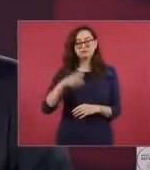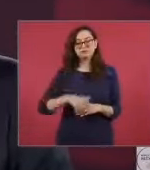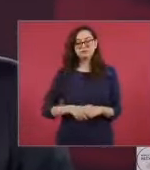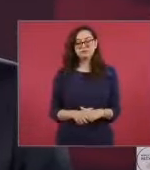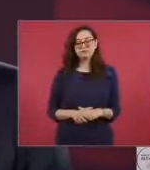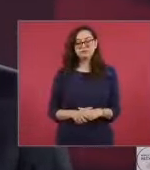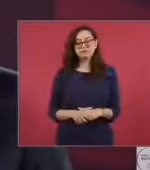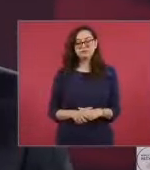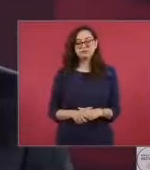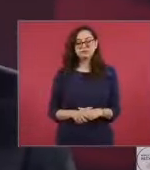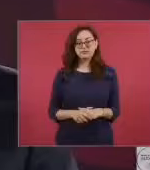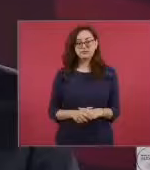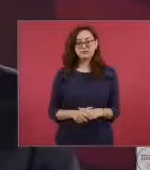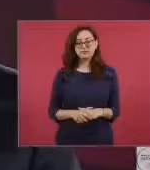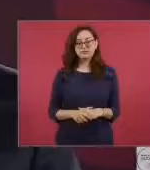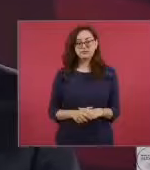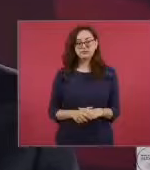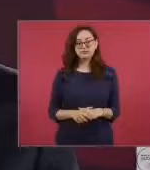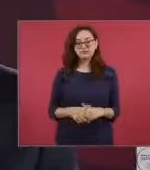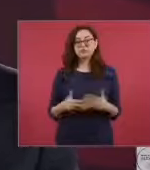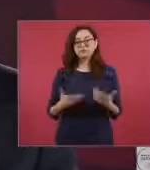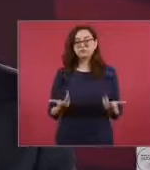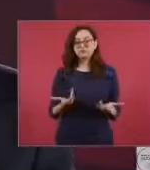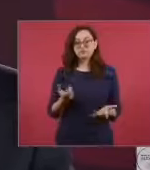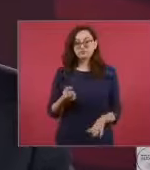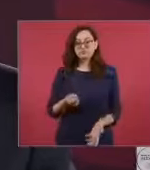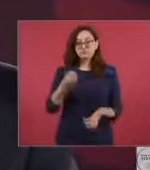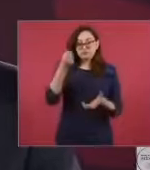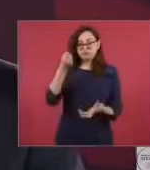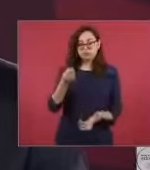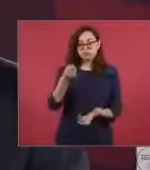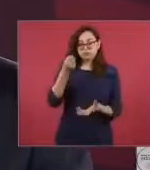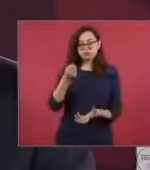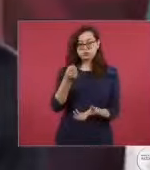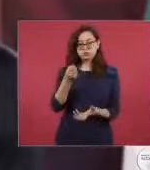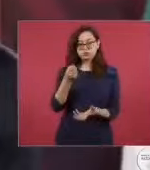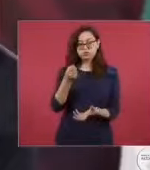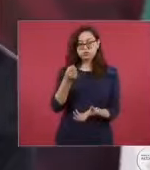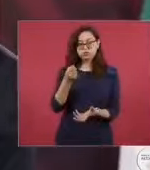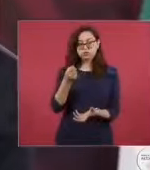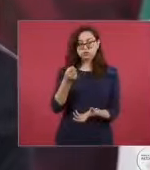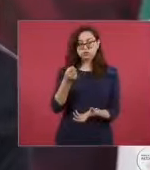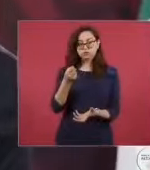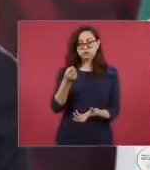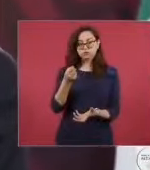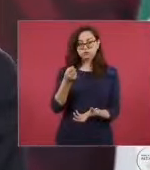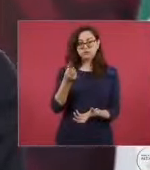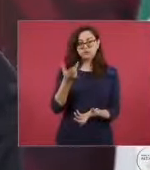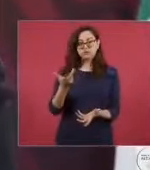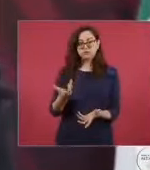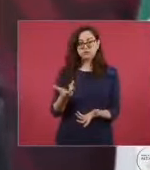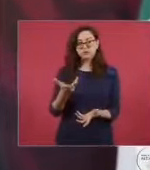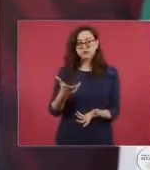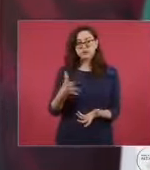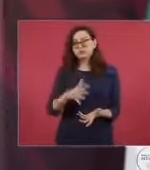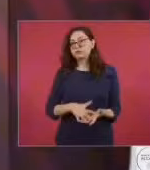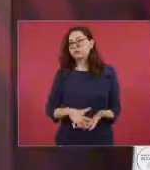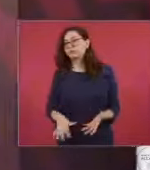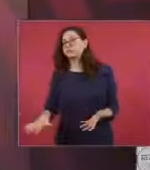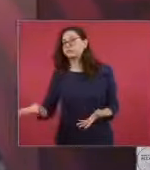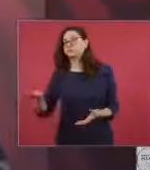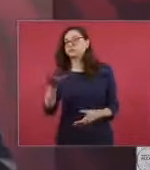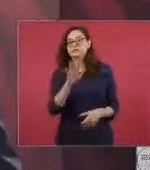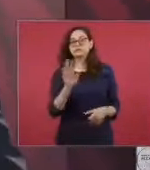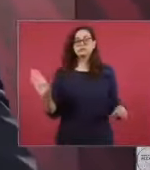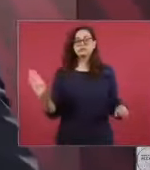intención, reitero, no es... No es cierto. Tenemos primos allá. Tenemos familia que está